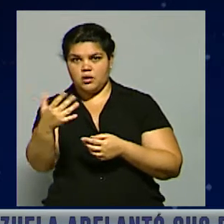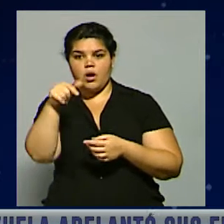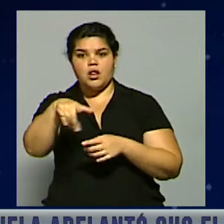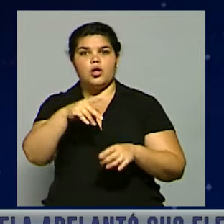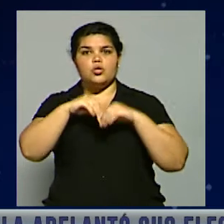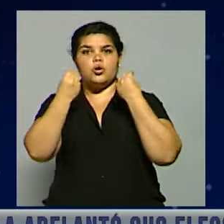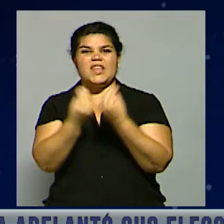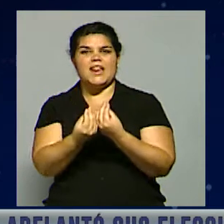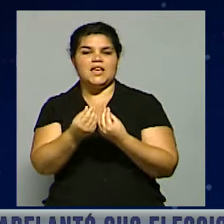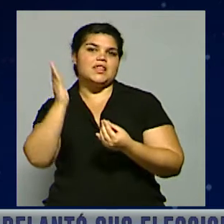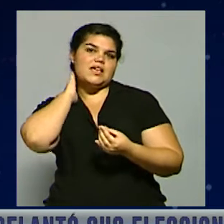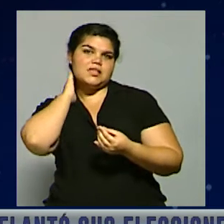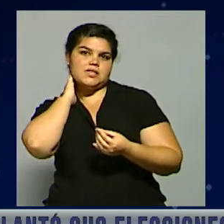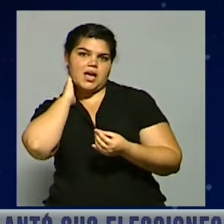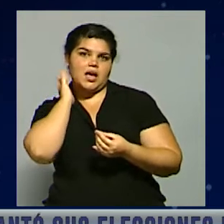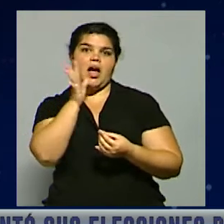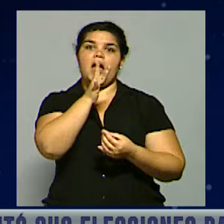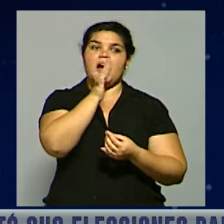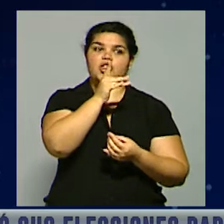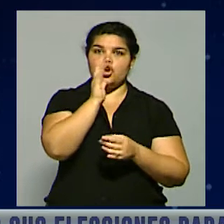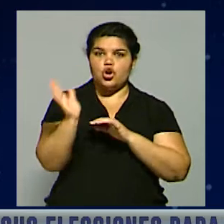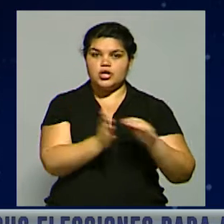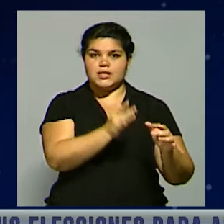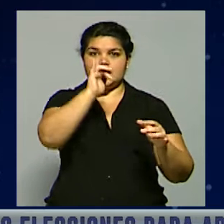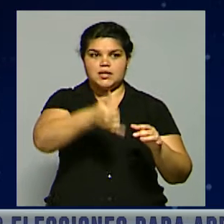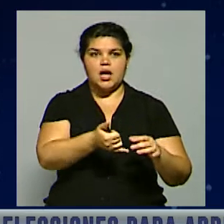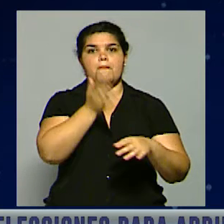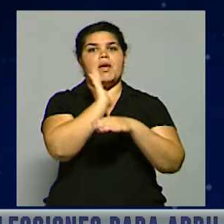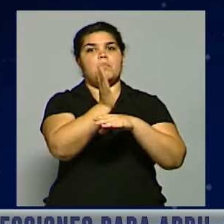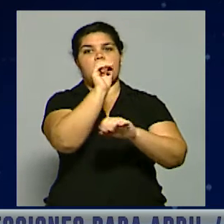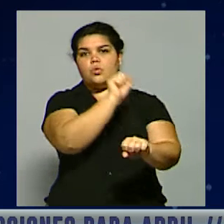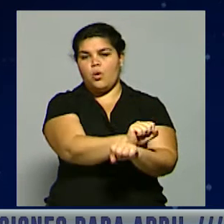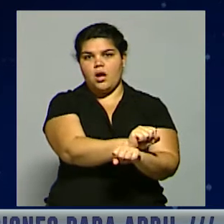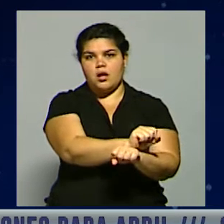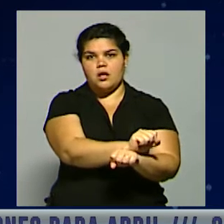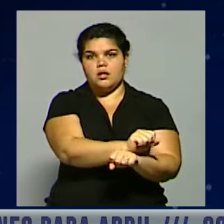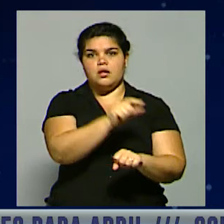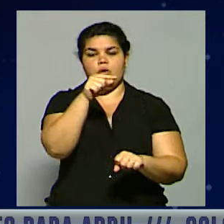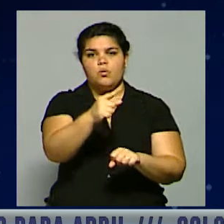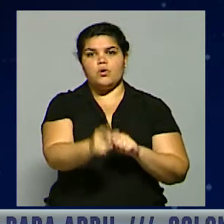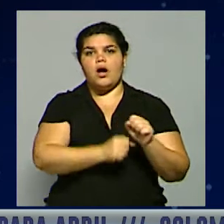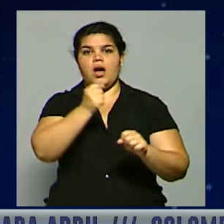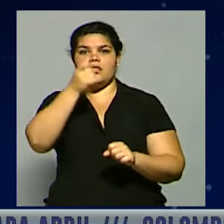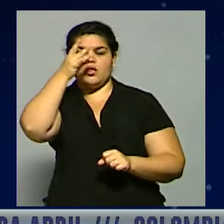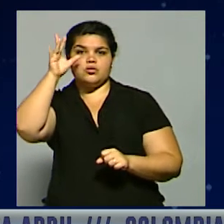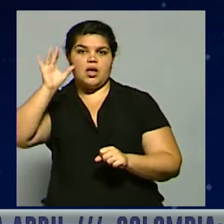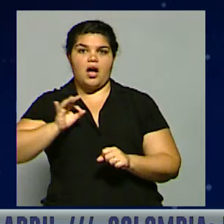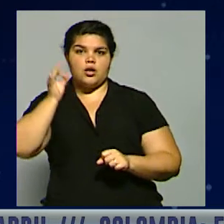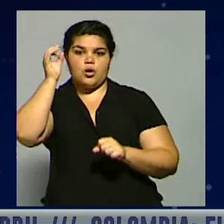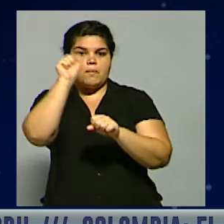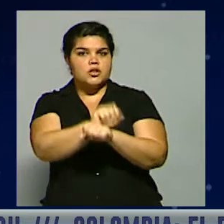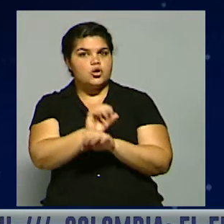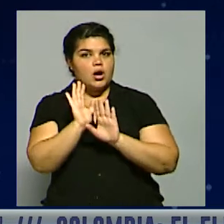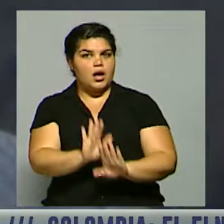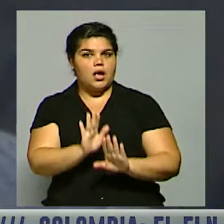a 16 causas, 14 por perpetua, de 1 a 20 años de prisión, de 1 a 12 años de prisión Luciano Benjamín Menéndez, que en el día de